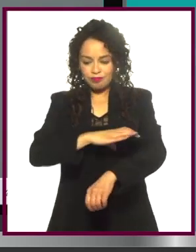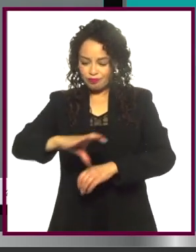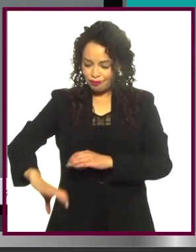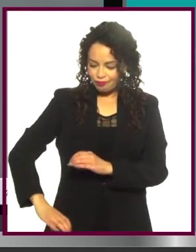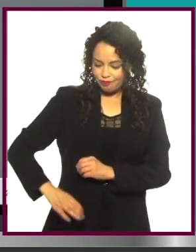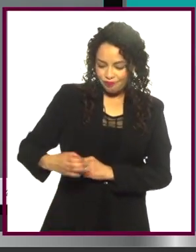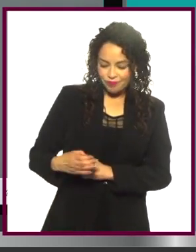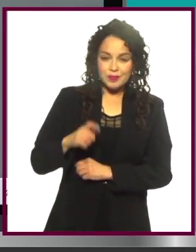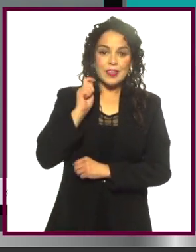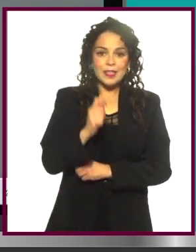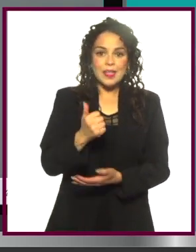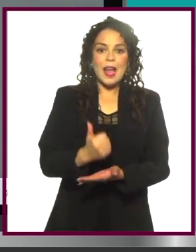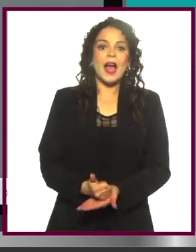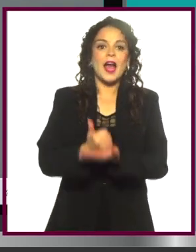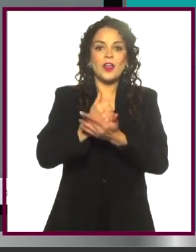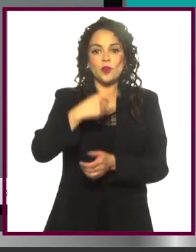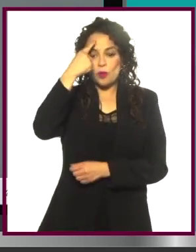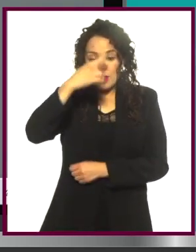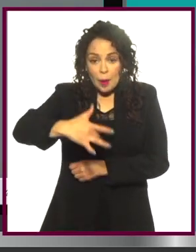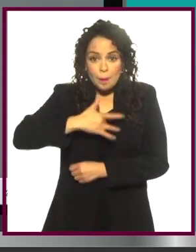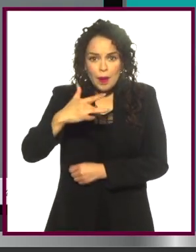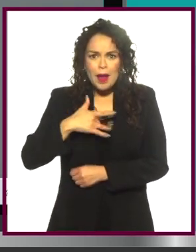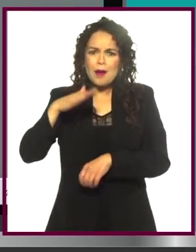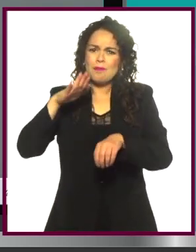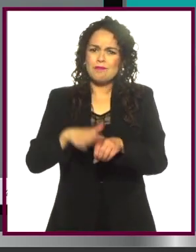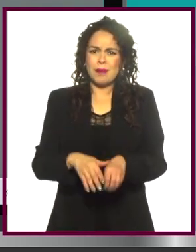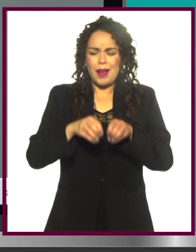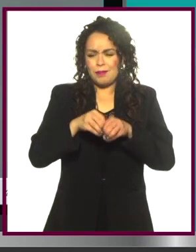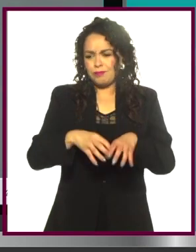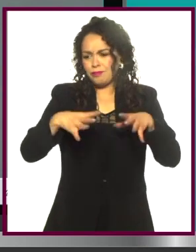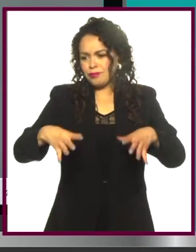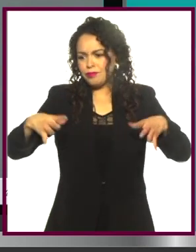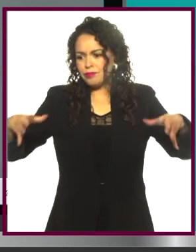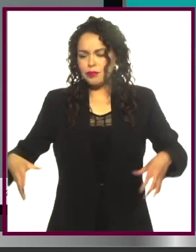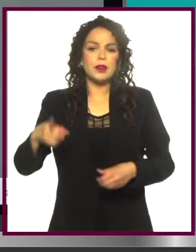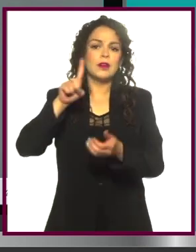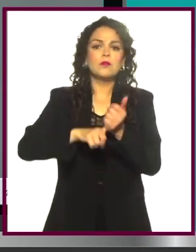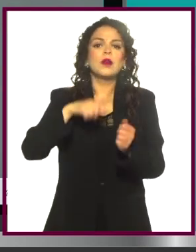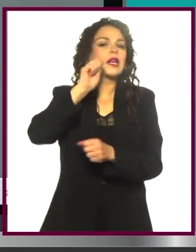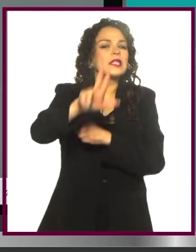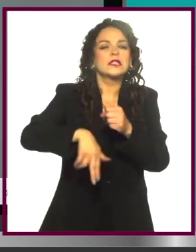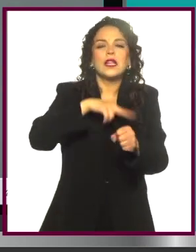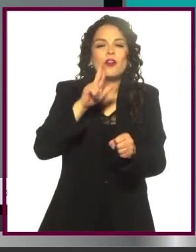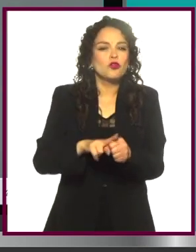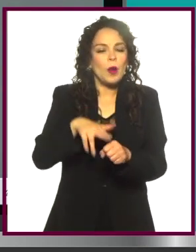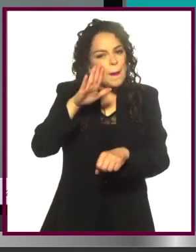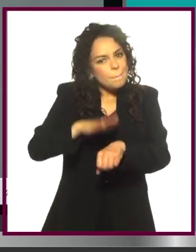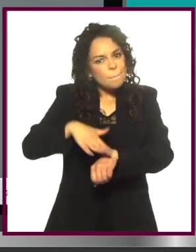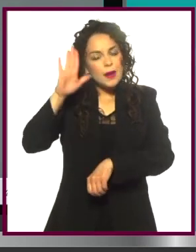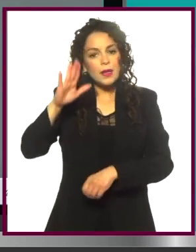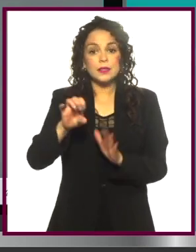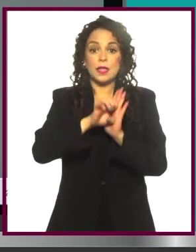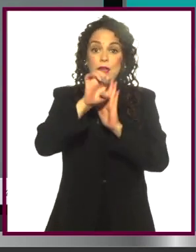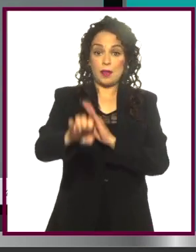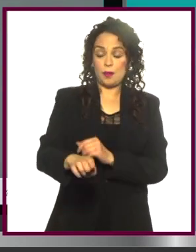nos permiten extender nuestros sentidos más allá de su alcance natural. Por ejemplo, la radio sería